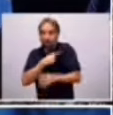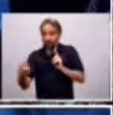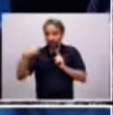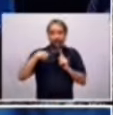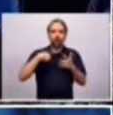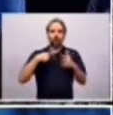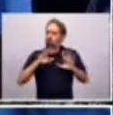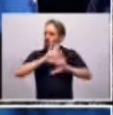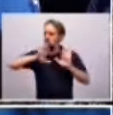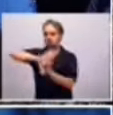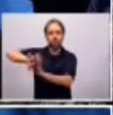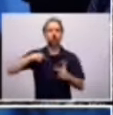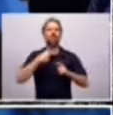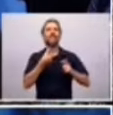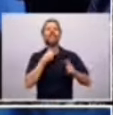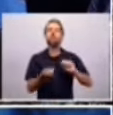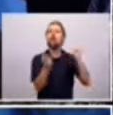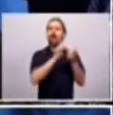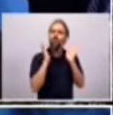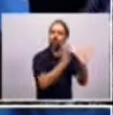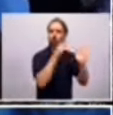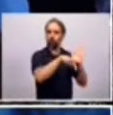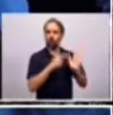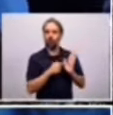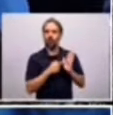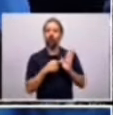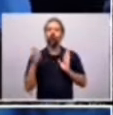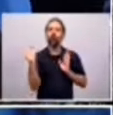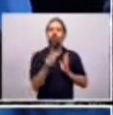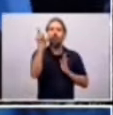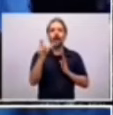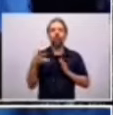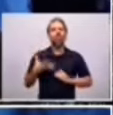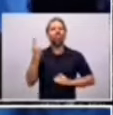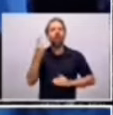por eso digo, esto recién empieza y me parece que es un tiempo para